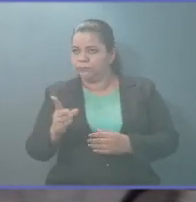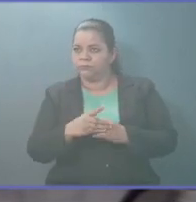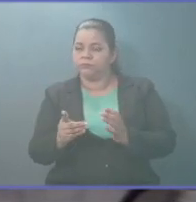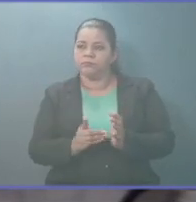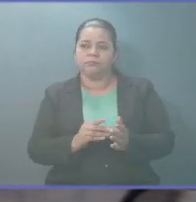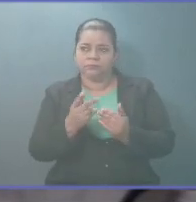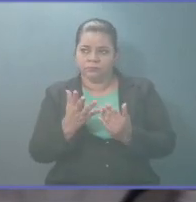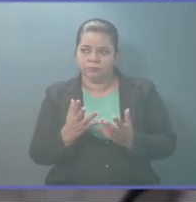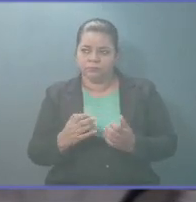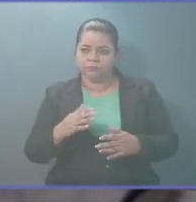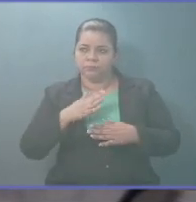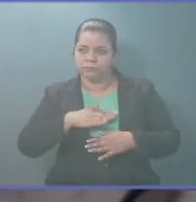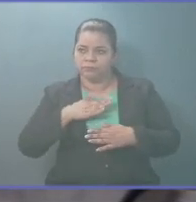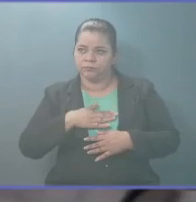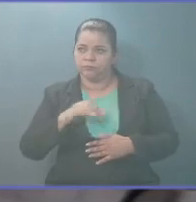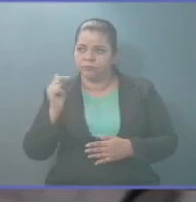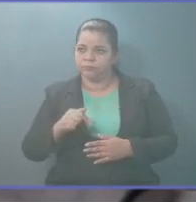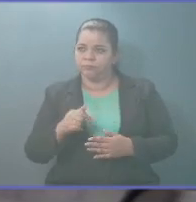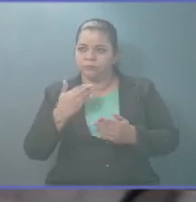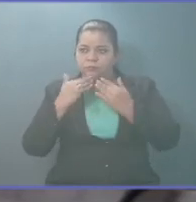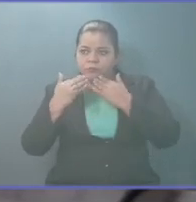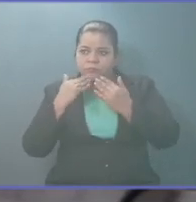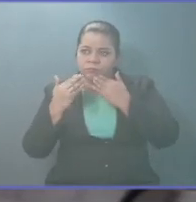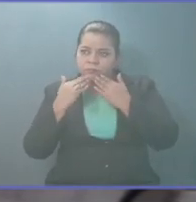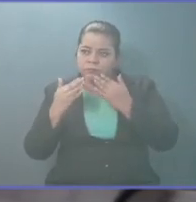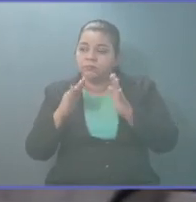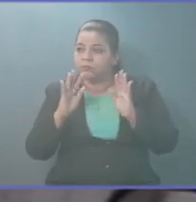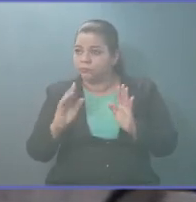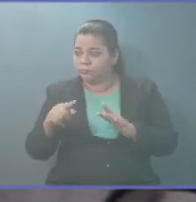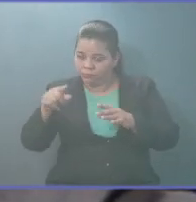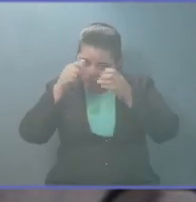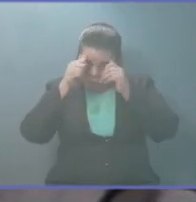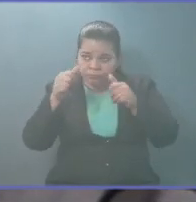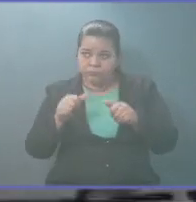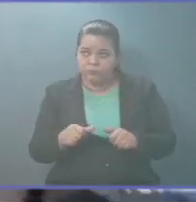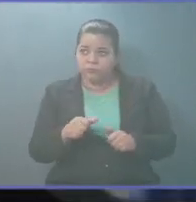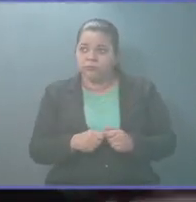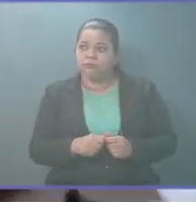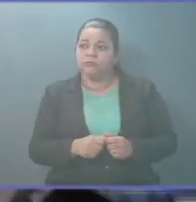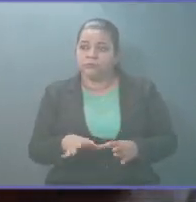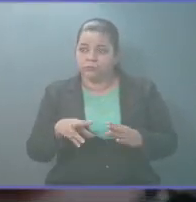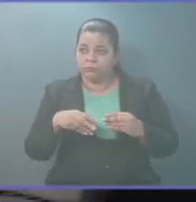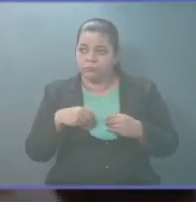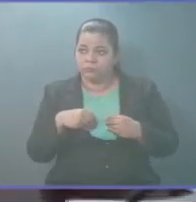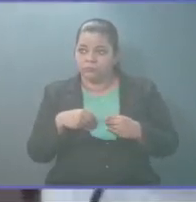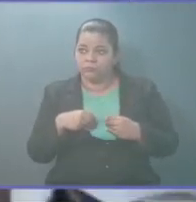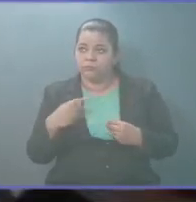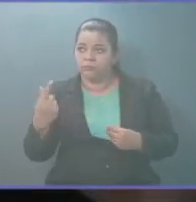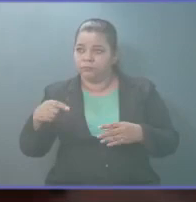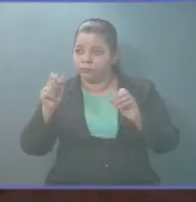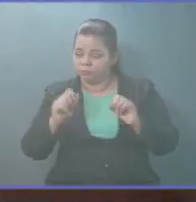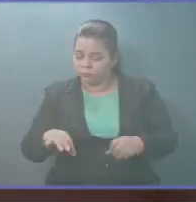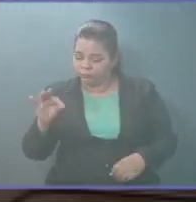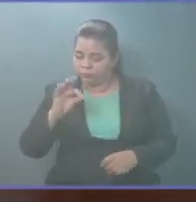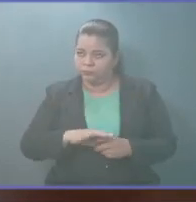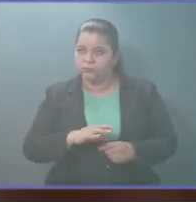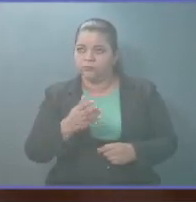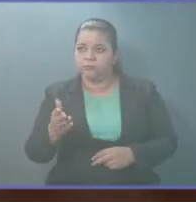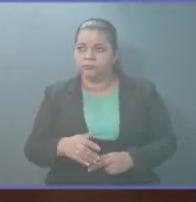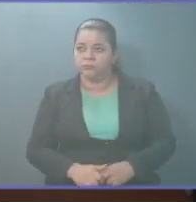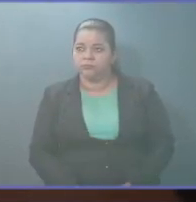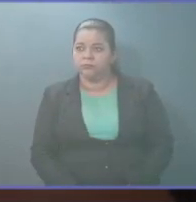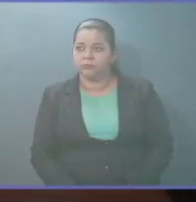discusión es los parámetros que debería contener la resolución definitiva o la sentencia